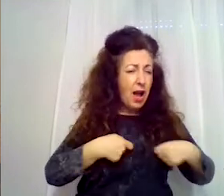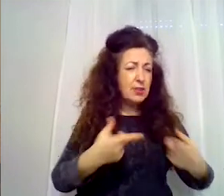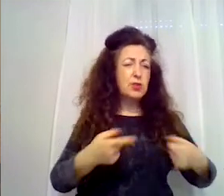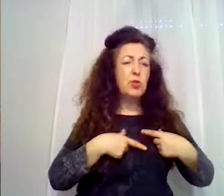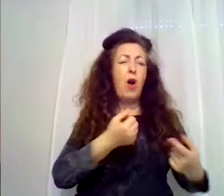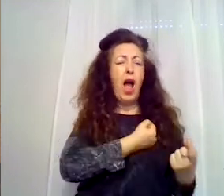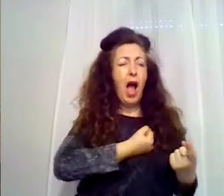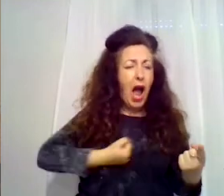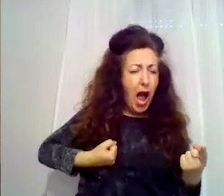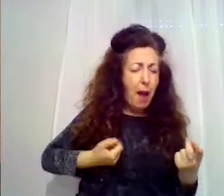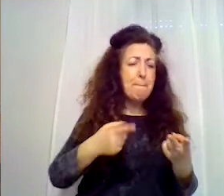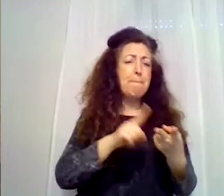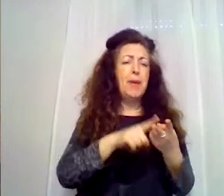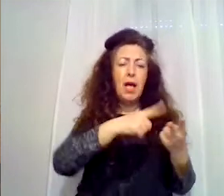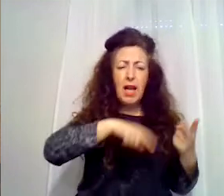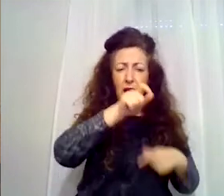una